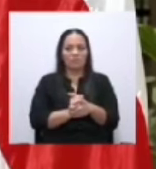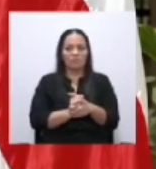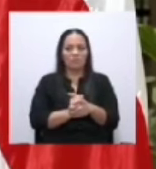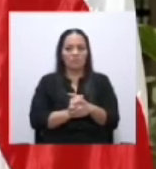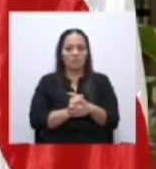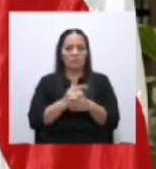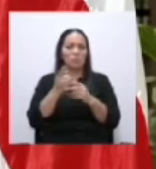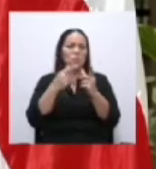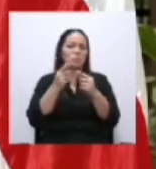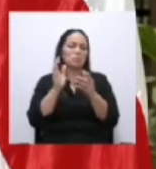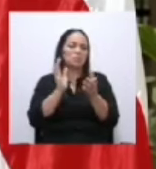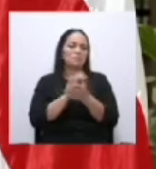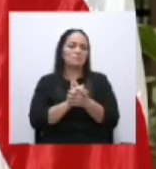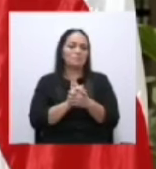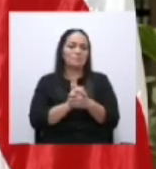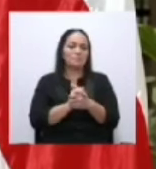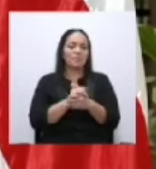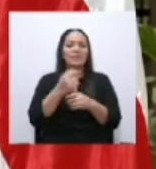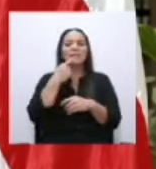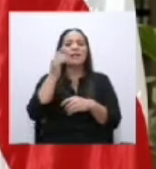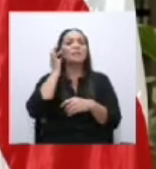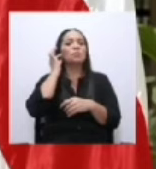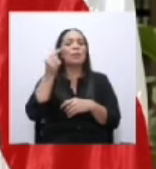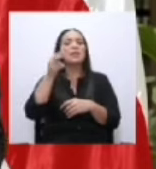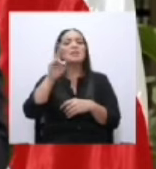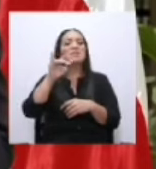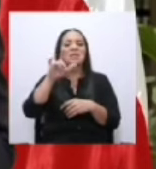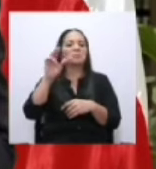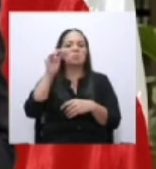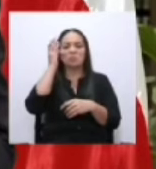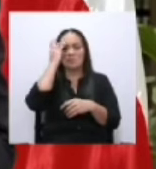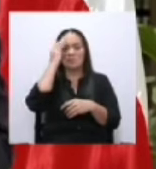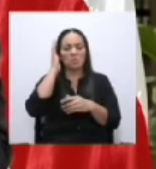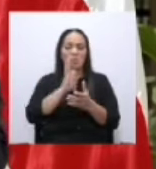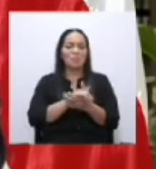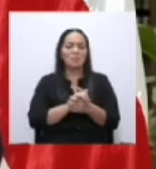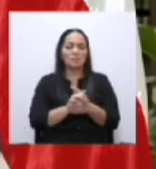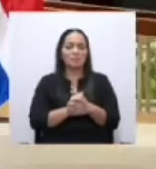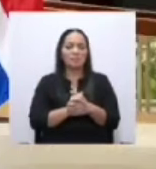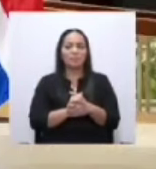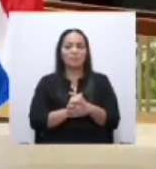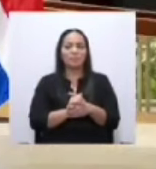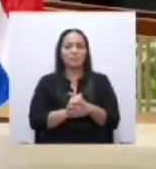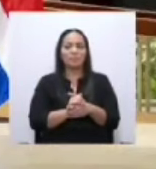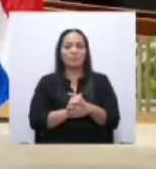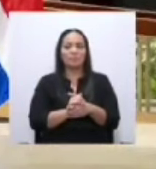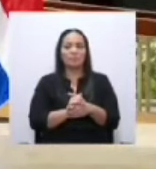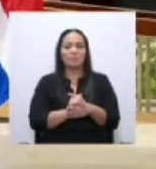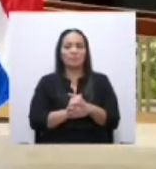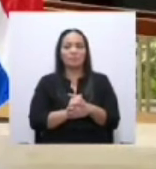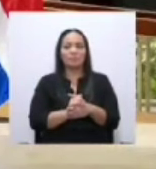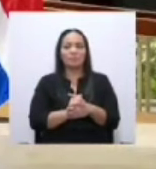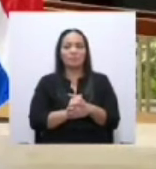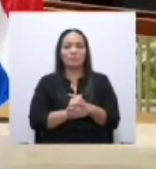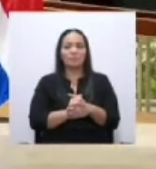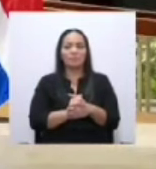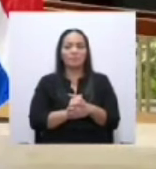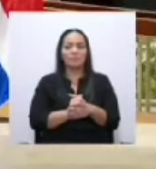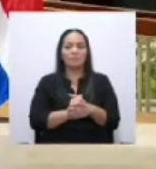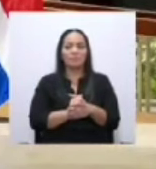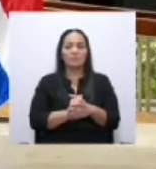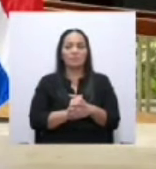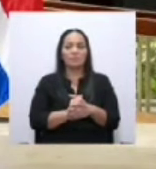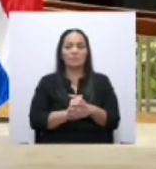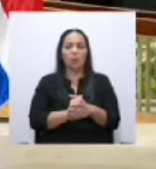Entonces, dígale a la señora Guillén que no se preocupe. Pero con el en temas de el